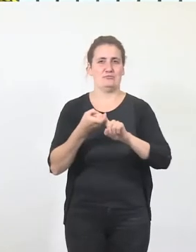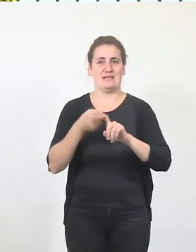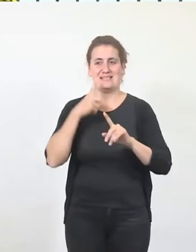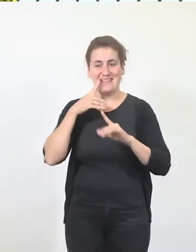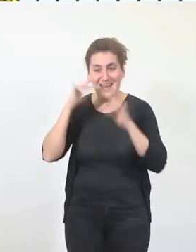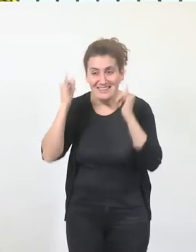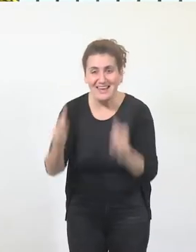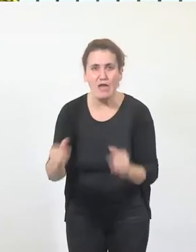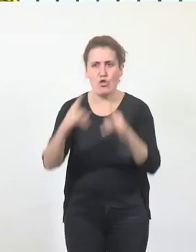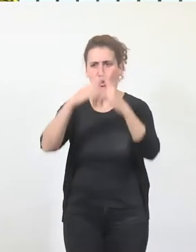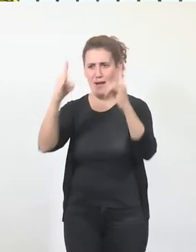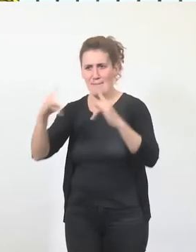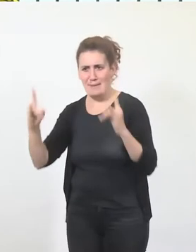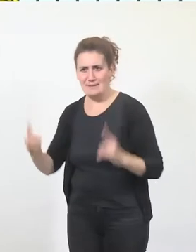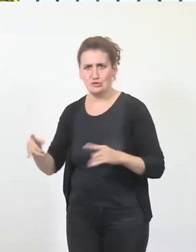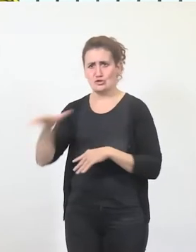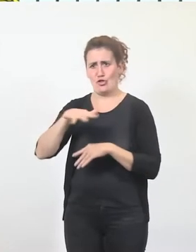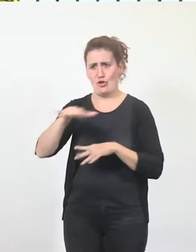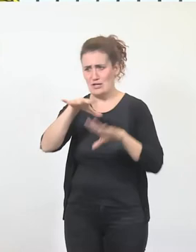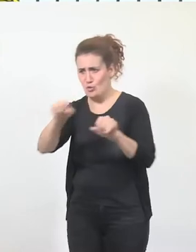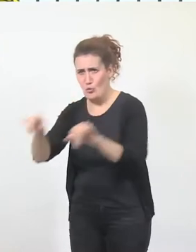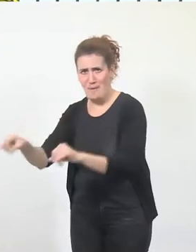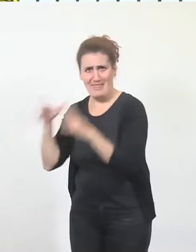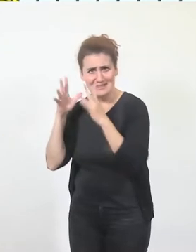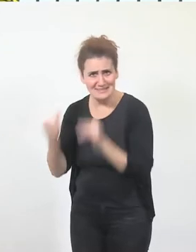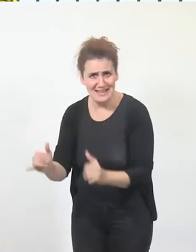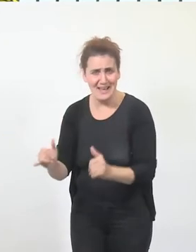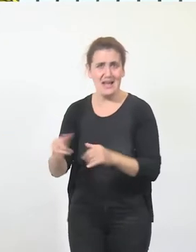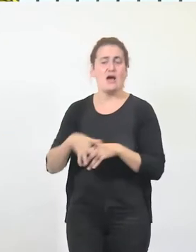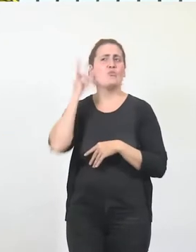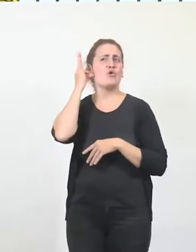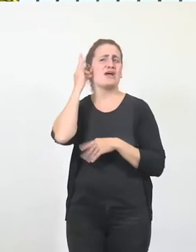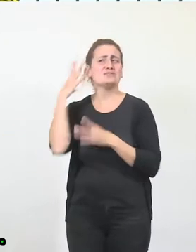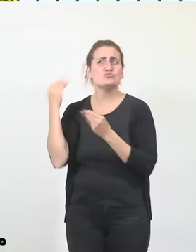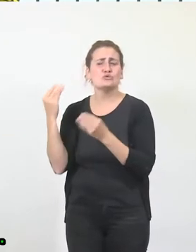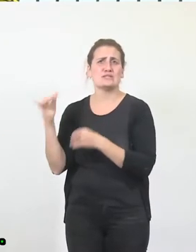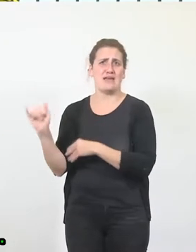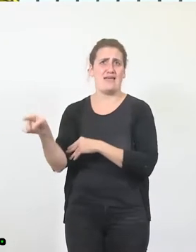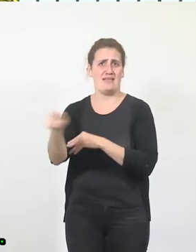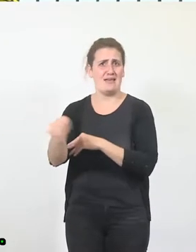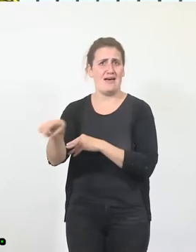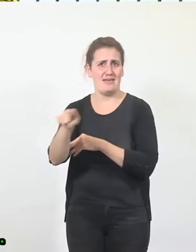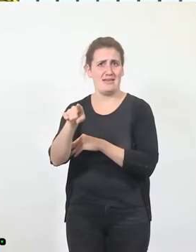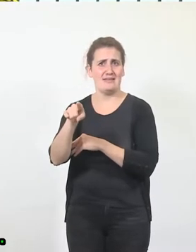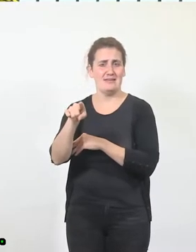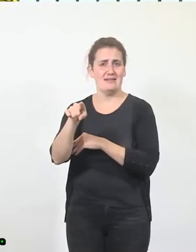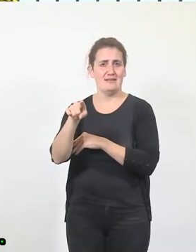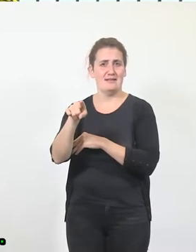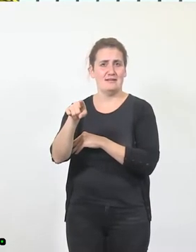zonas ocupadas. Hay muchas mujeres que han estado en las zonas ocupadas, muchas